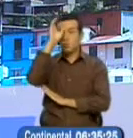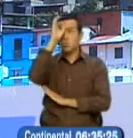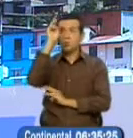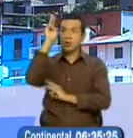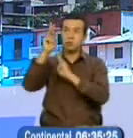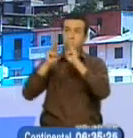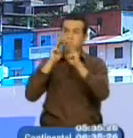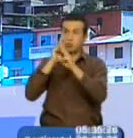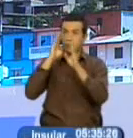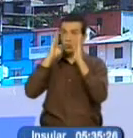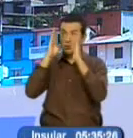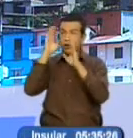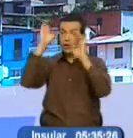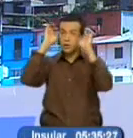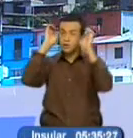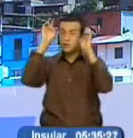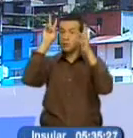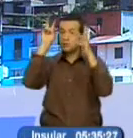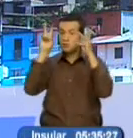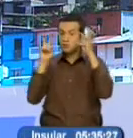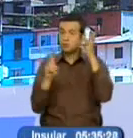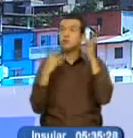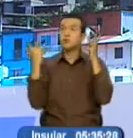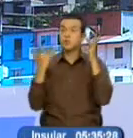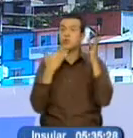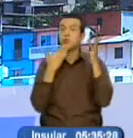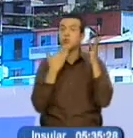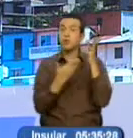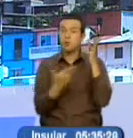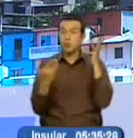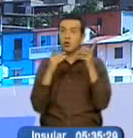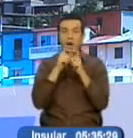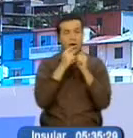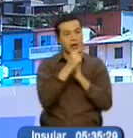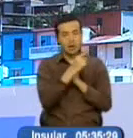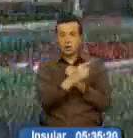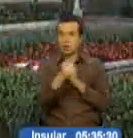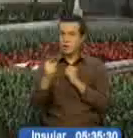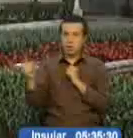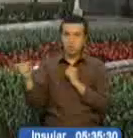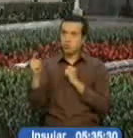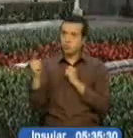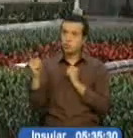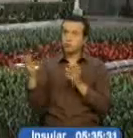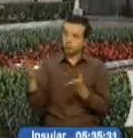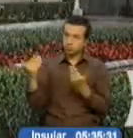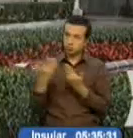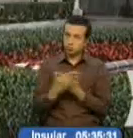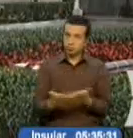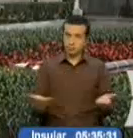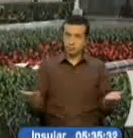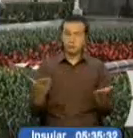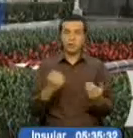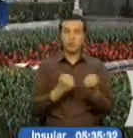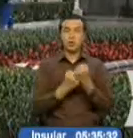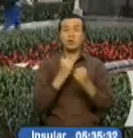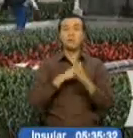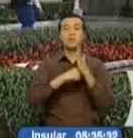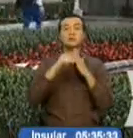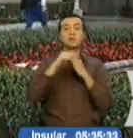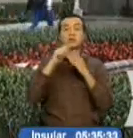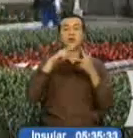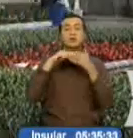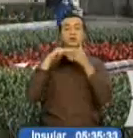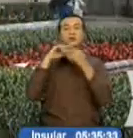mundo con preceptos de una estrategia basada en la autodeterminación de los pueblos. En esta tarea arriman el hombro los ministerios